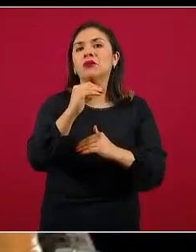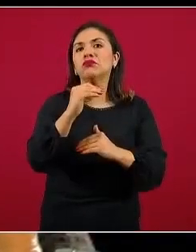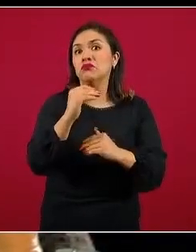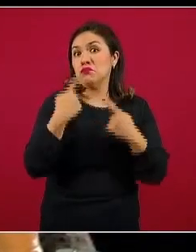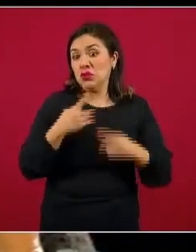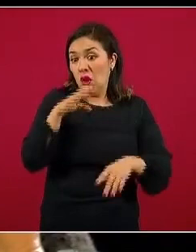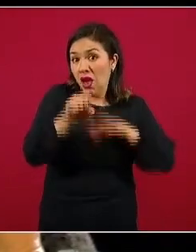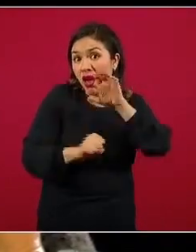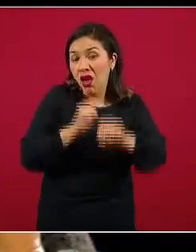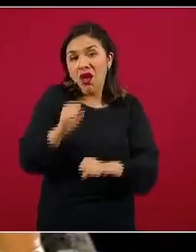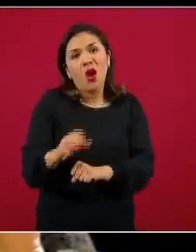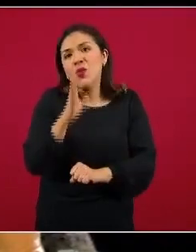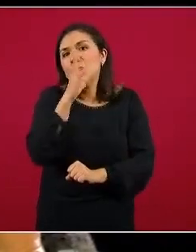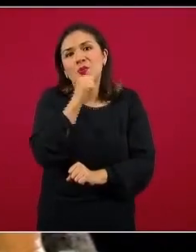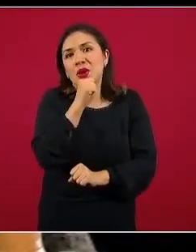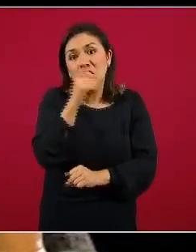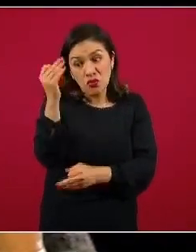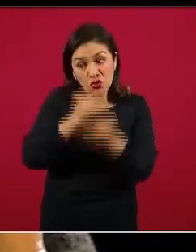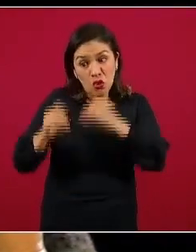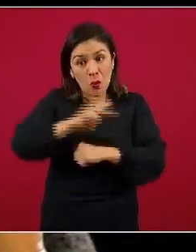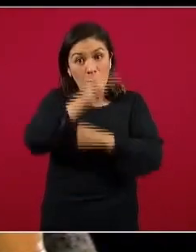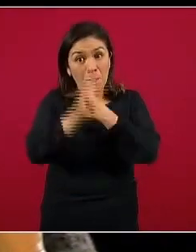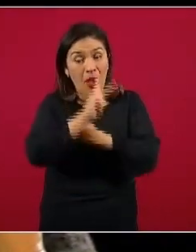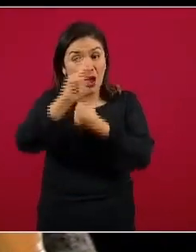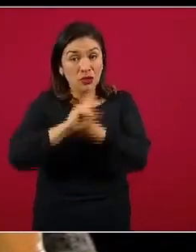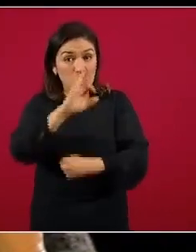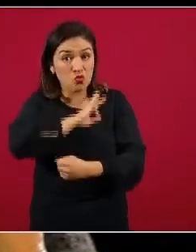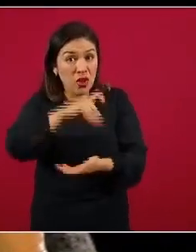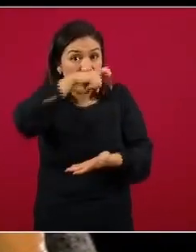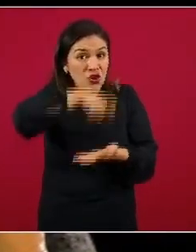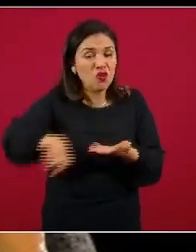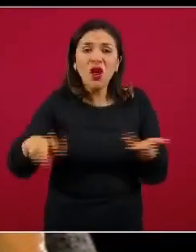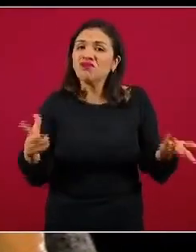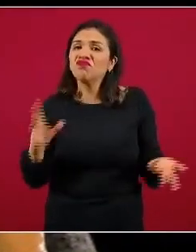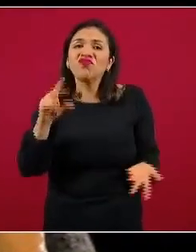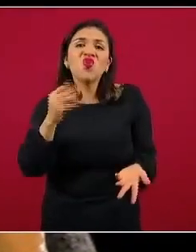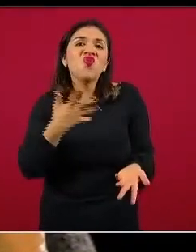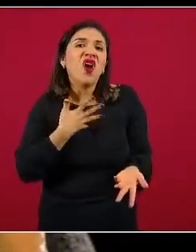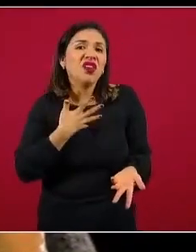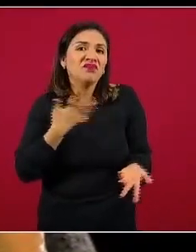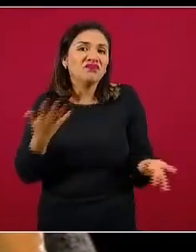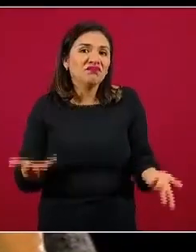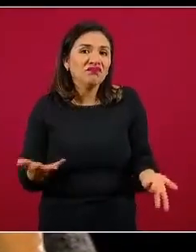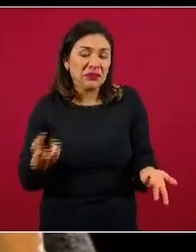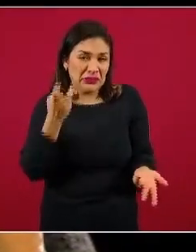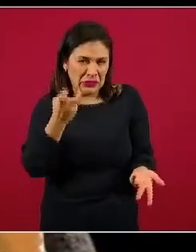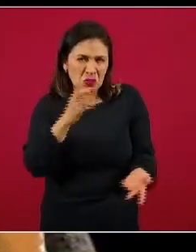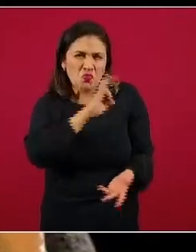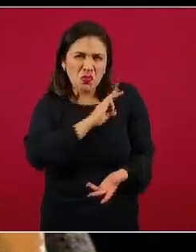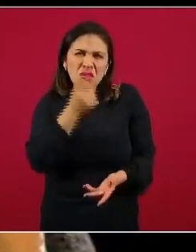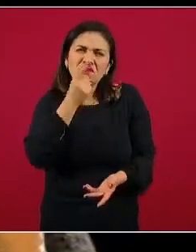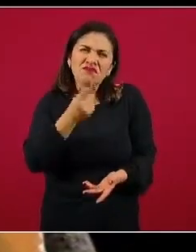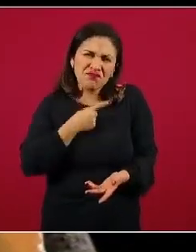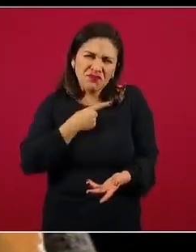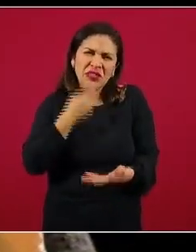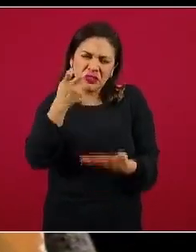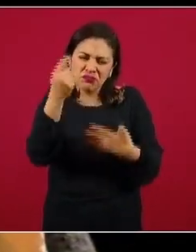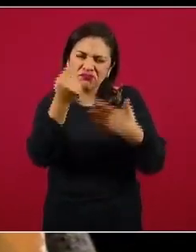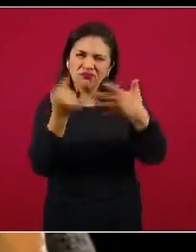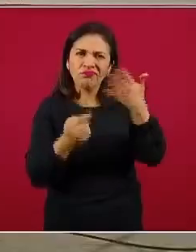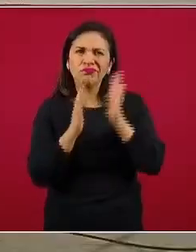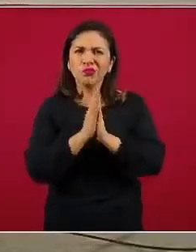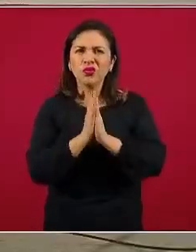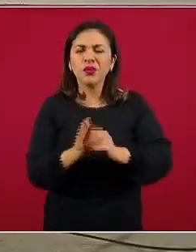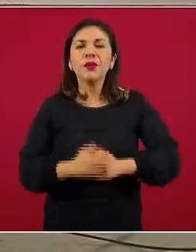y no todos los países van a tener acceso y a la inmunización que se requiere. Entonces, si nos puede hacer esas puntualizaciones, por